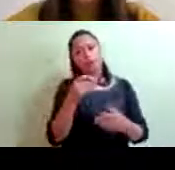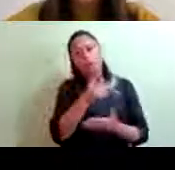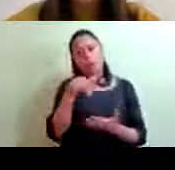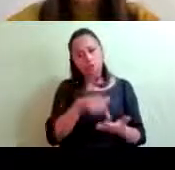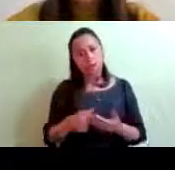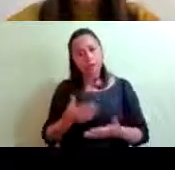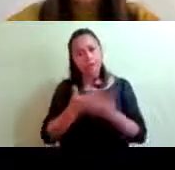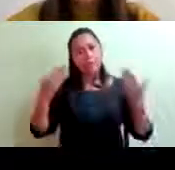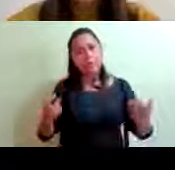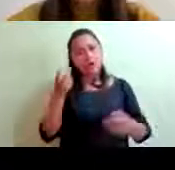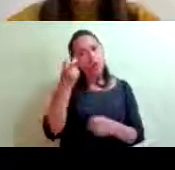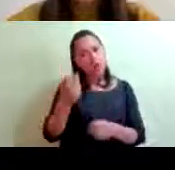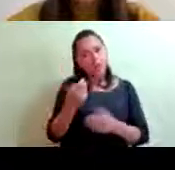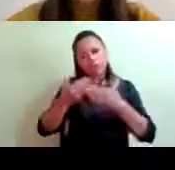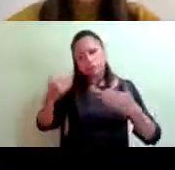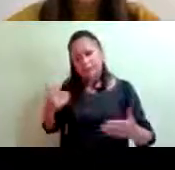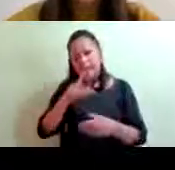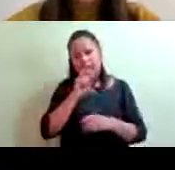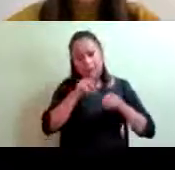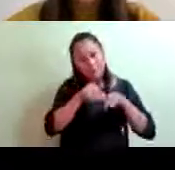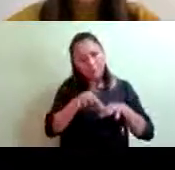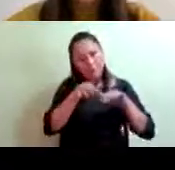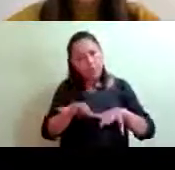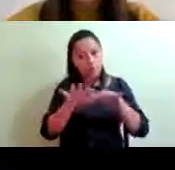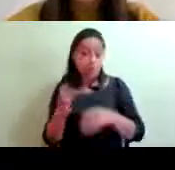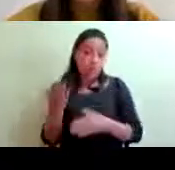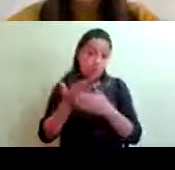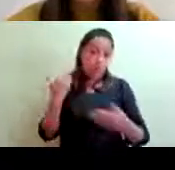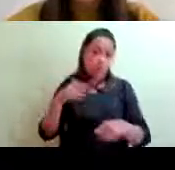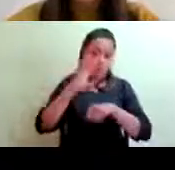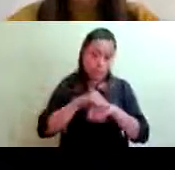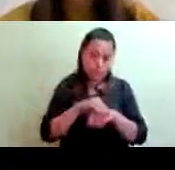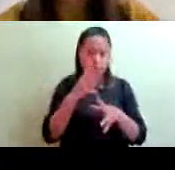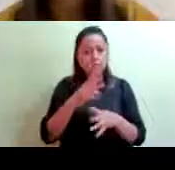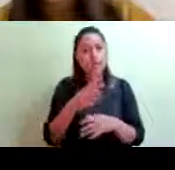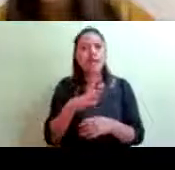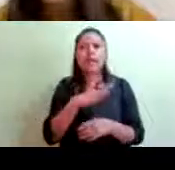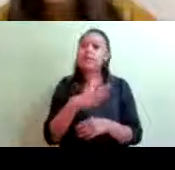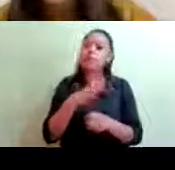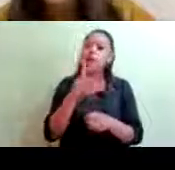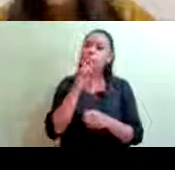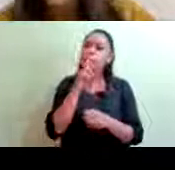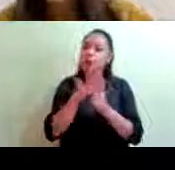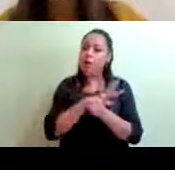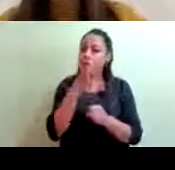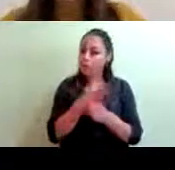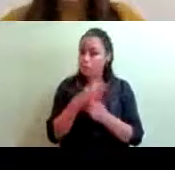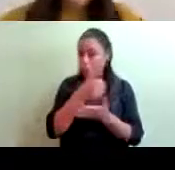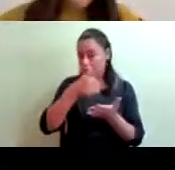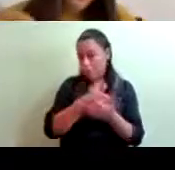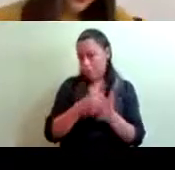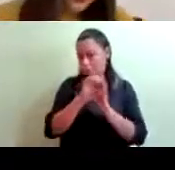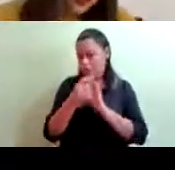ricos manantiales que permitían la autosuficiencia en el abasto de agua para la ciudad desde el siglo pasado,